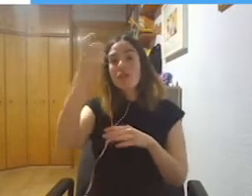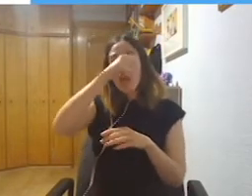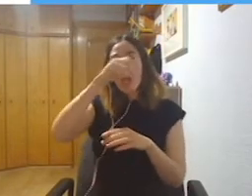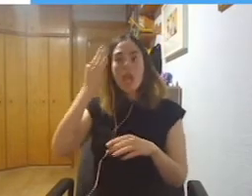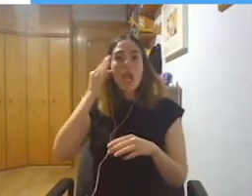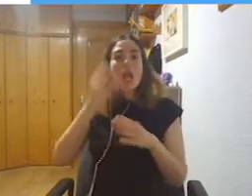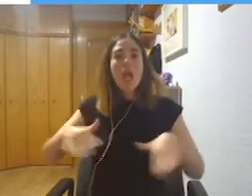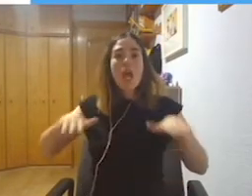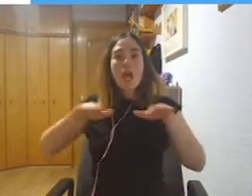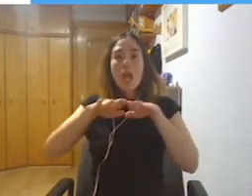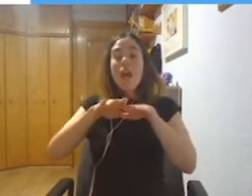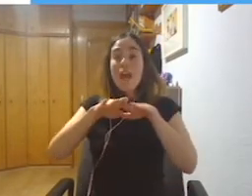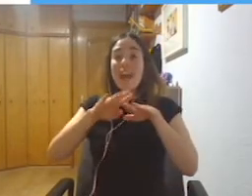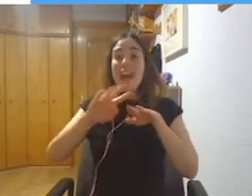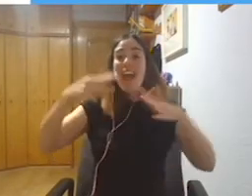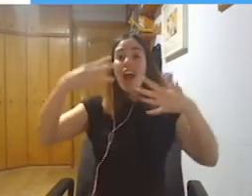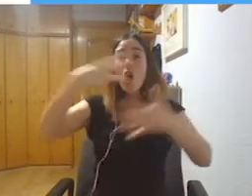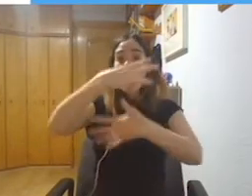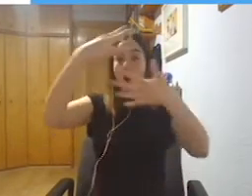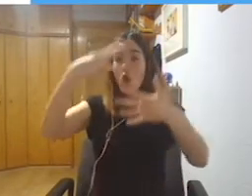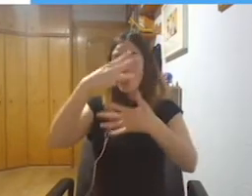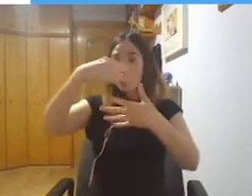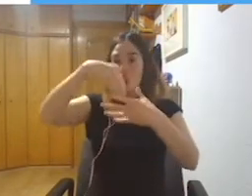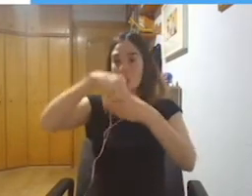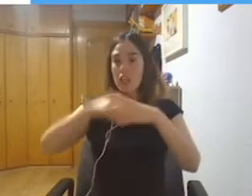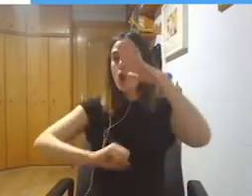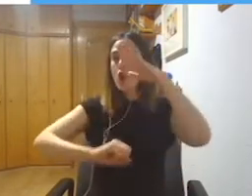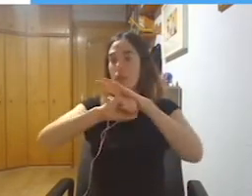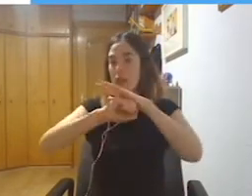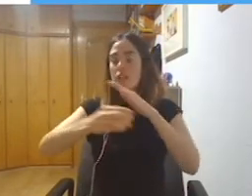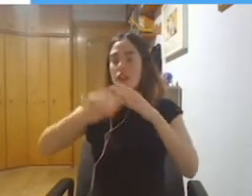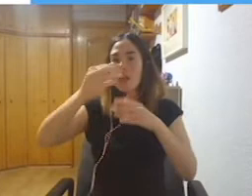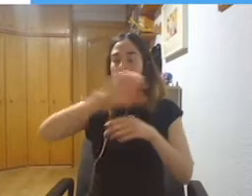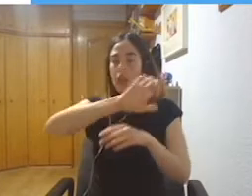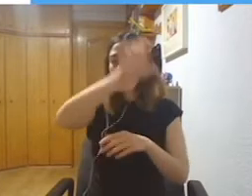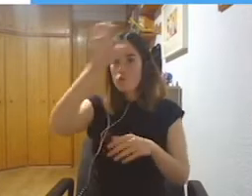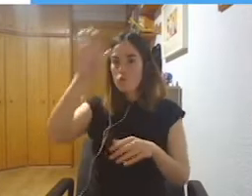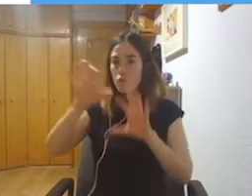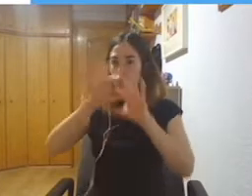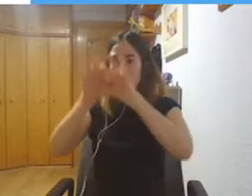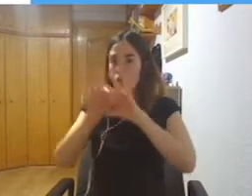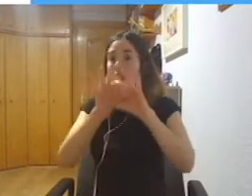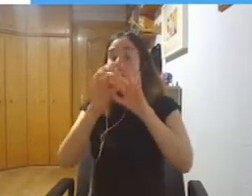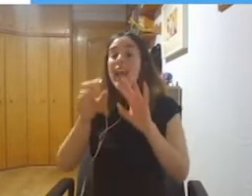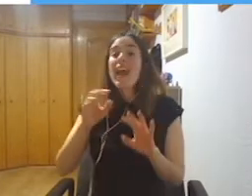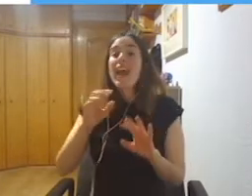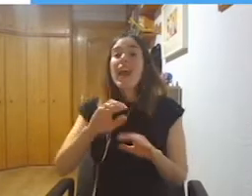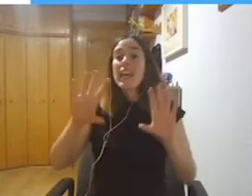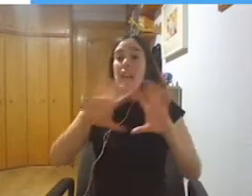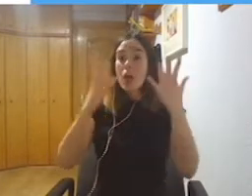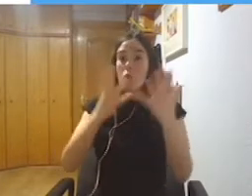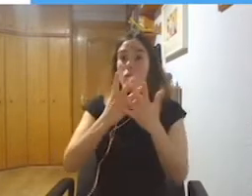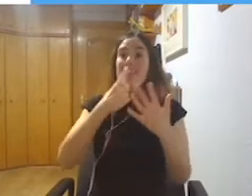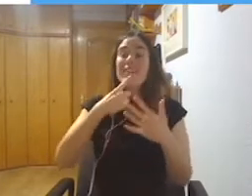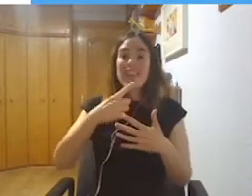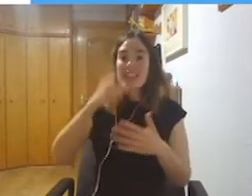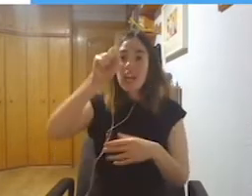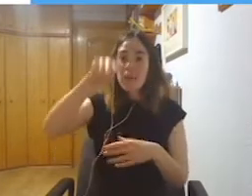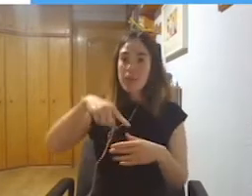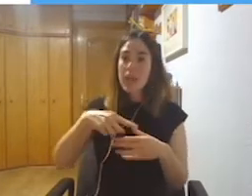mayor igualdad de la Unión Europea y el Global Gender Gap del Foro Económico Mundial dijo que era el octavo del